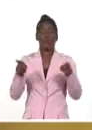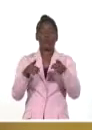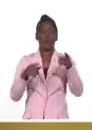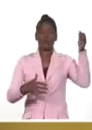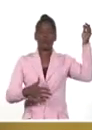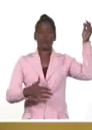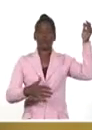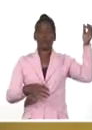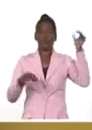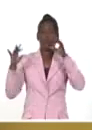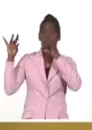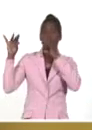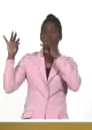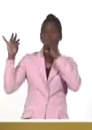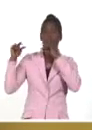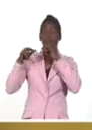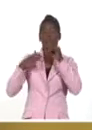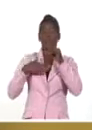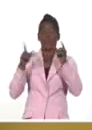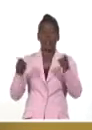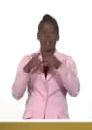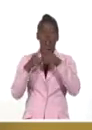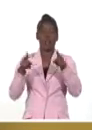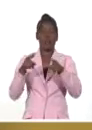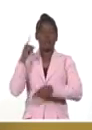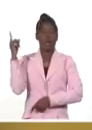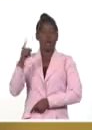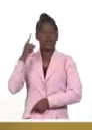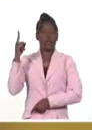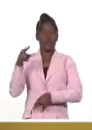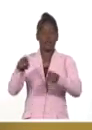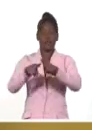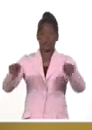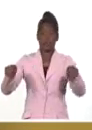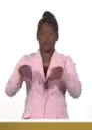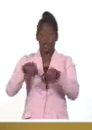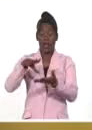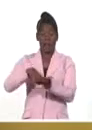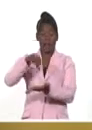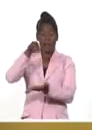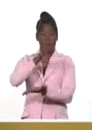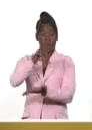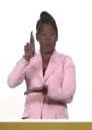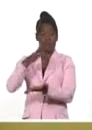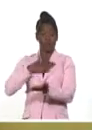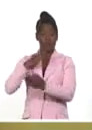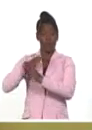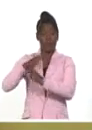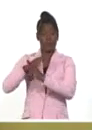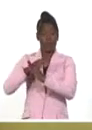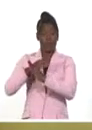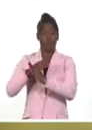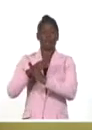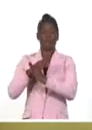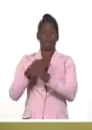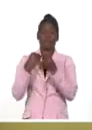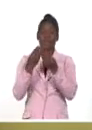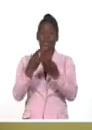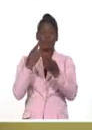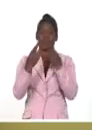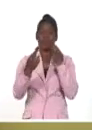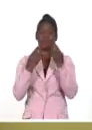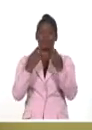de divulgar la música nacional y universal. En el Salón de los Vitrales de la Plaza de la Revolución Santiaguera se le reconoció por el